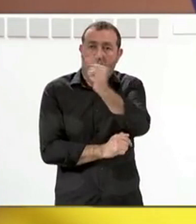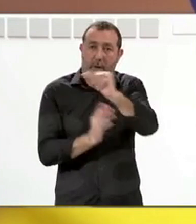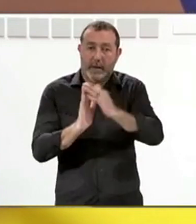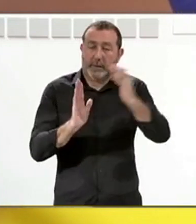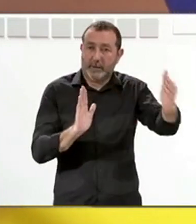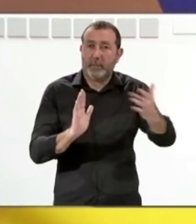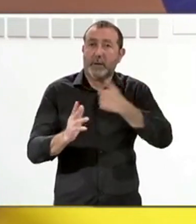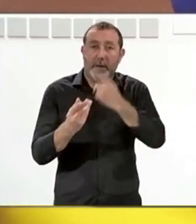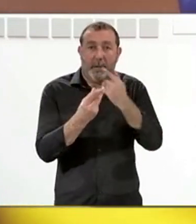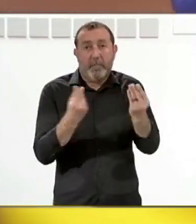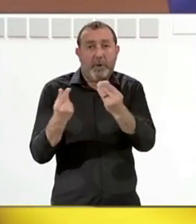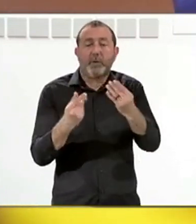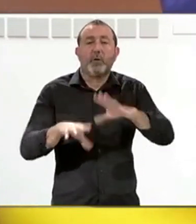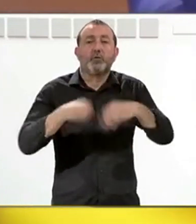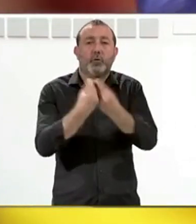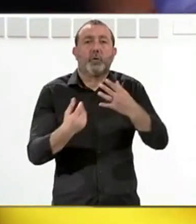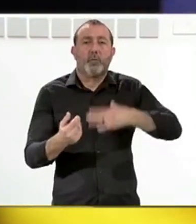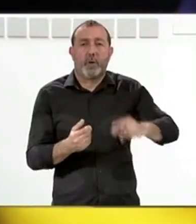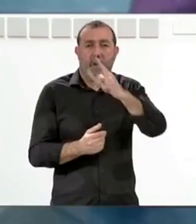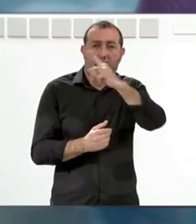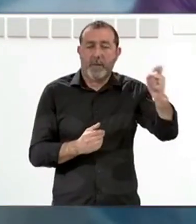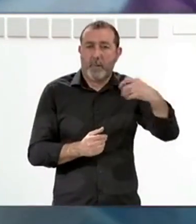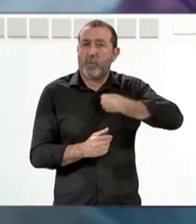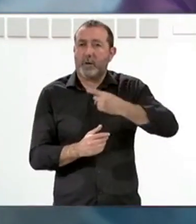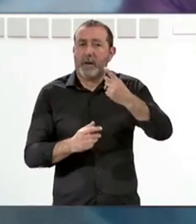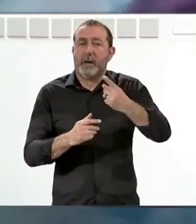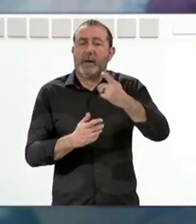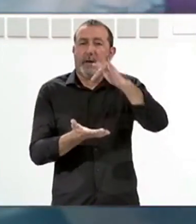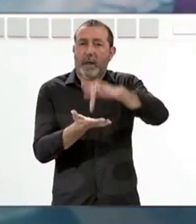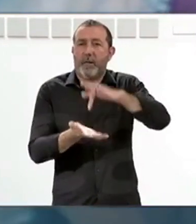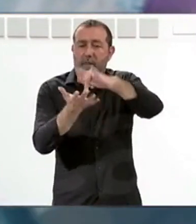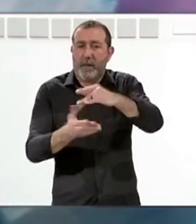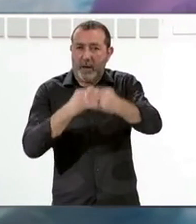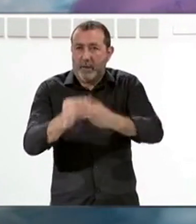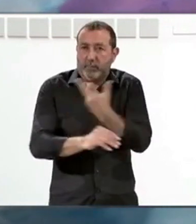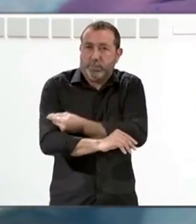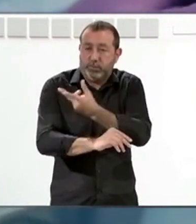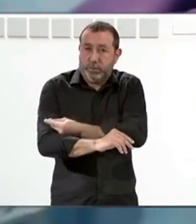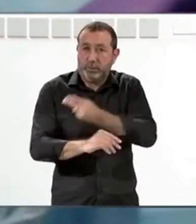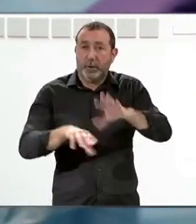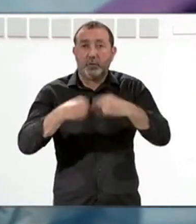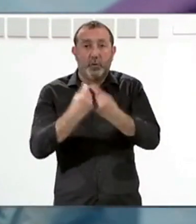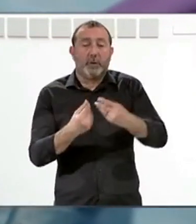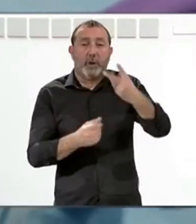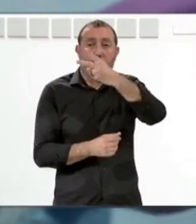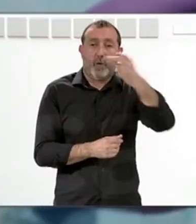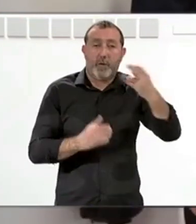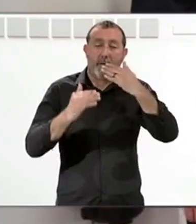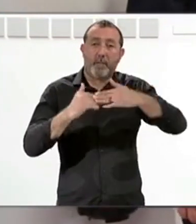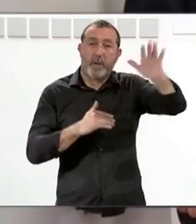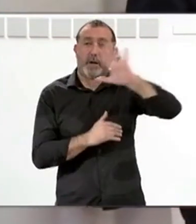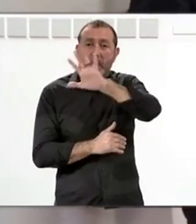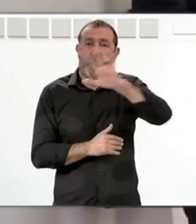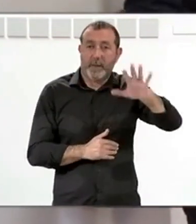lo que está previsto que se inmunicen un centenar de policías cada jornada. El resto de los agentes, en torno a 200, mayores de